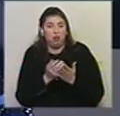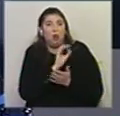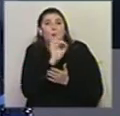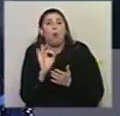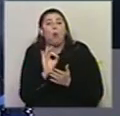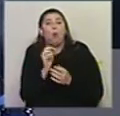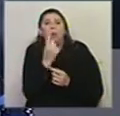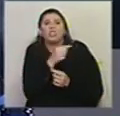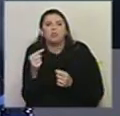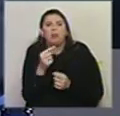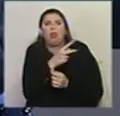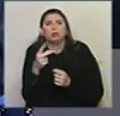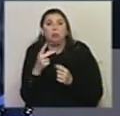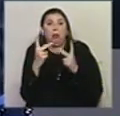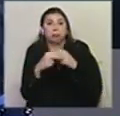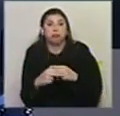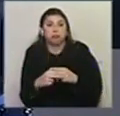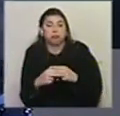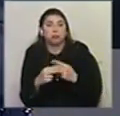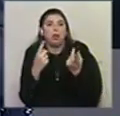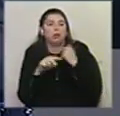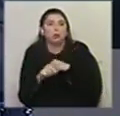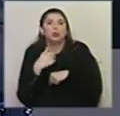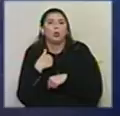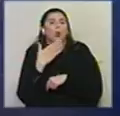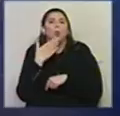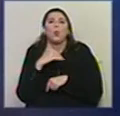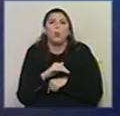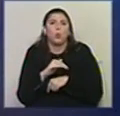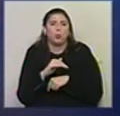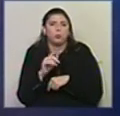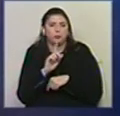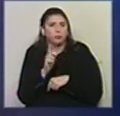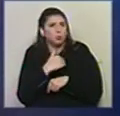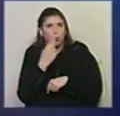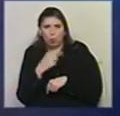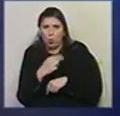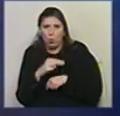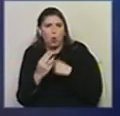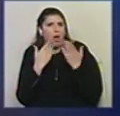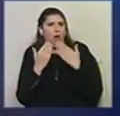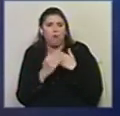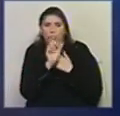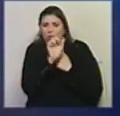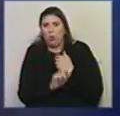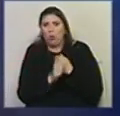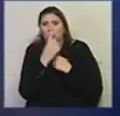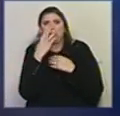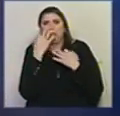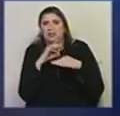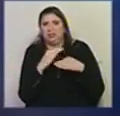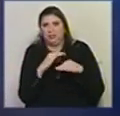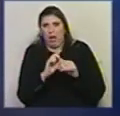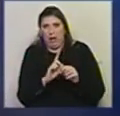una semana, dos semanas, yo entiendo, yo nunca hablo de casos individuales. Cuando hay una persona que tiene un problema y le piden un medicamento, yo no soy